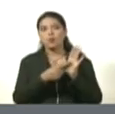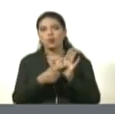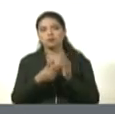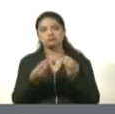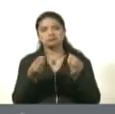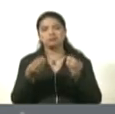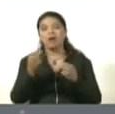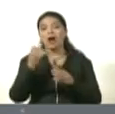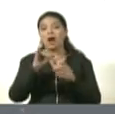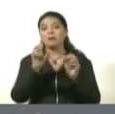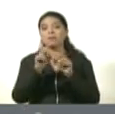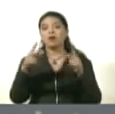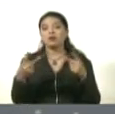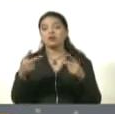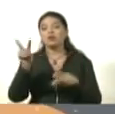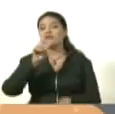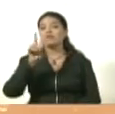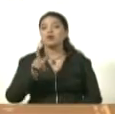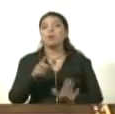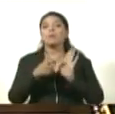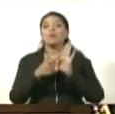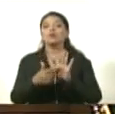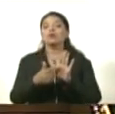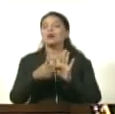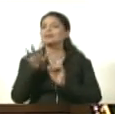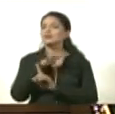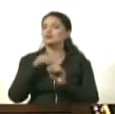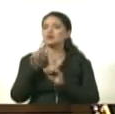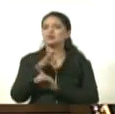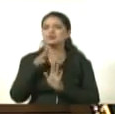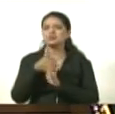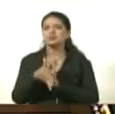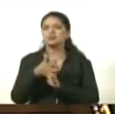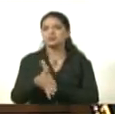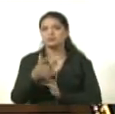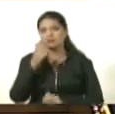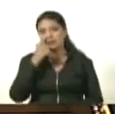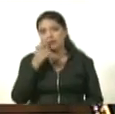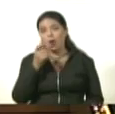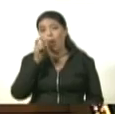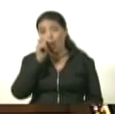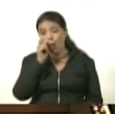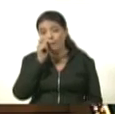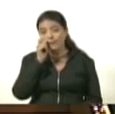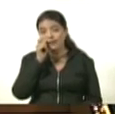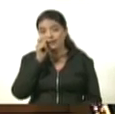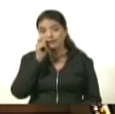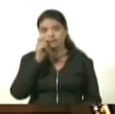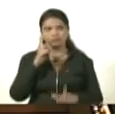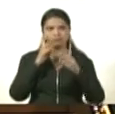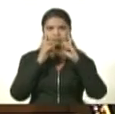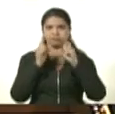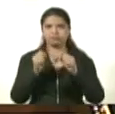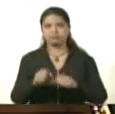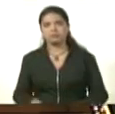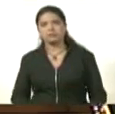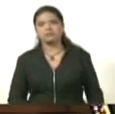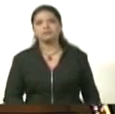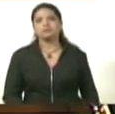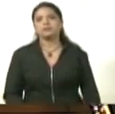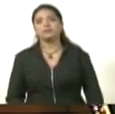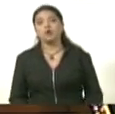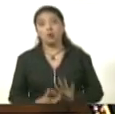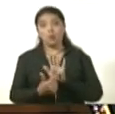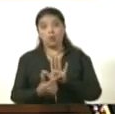Hay periódicos venezolanos que han presentado este hecho cometido por un buzo y filántropo. Lo presentan